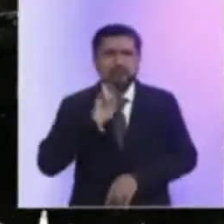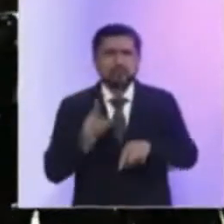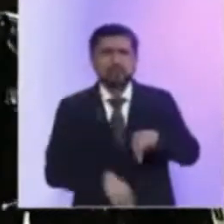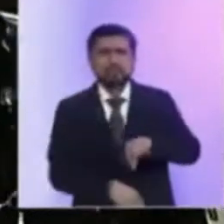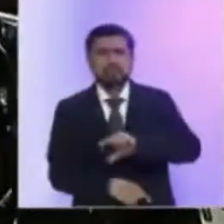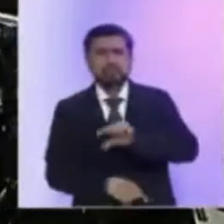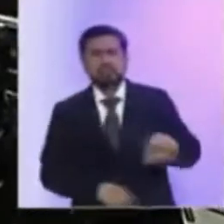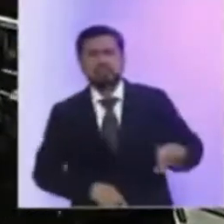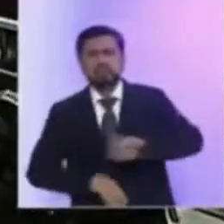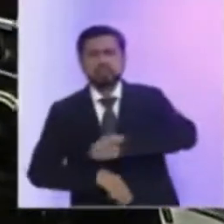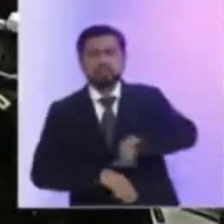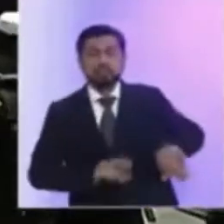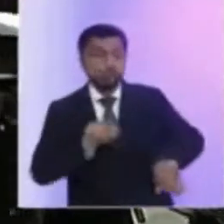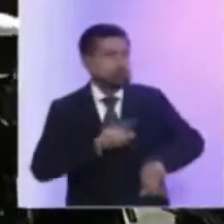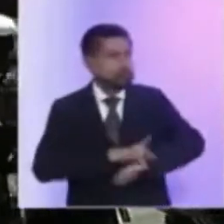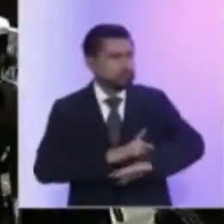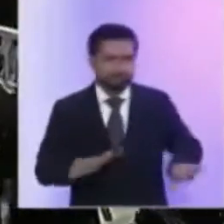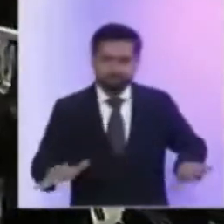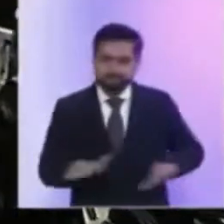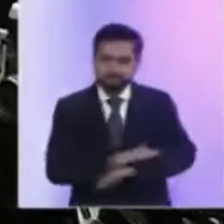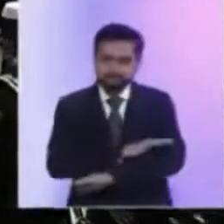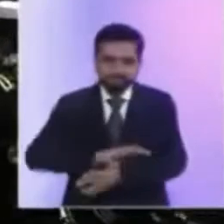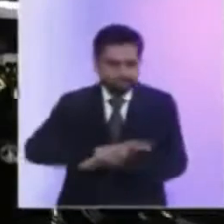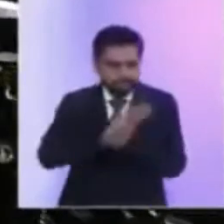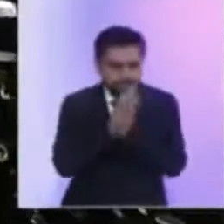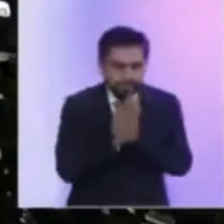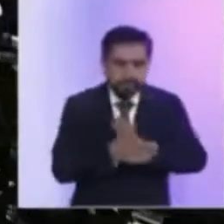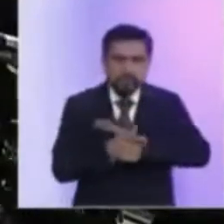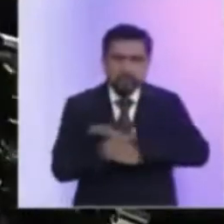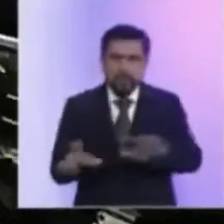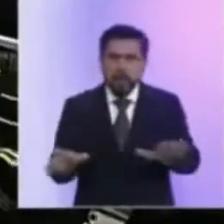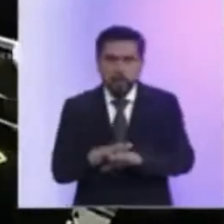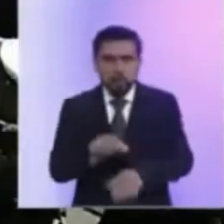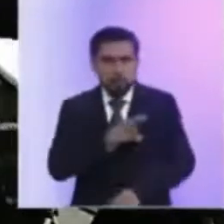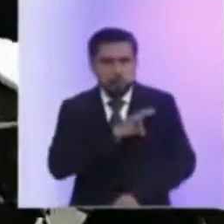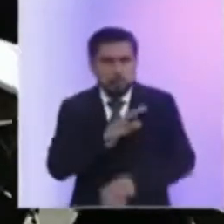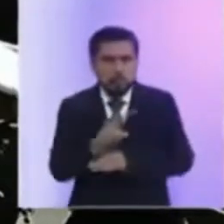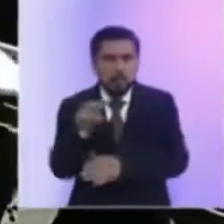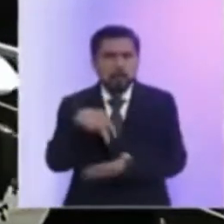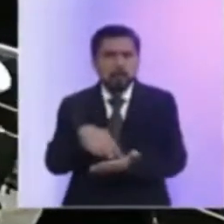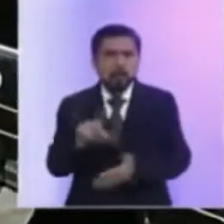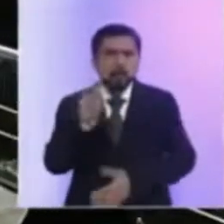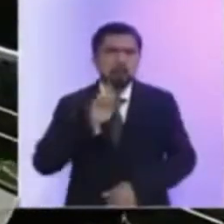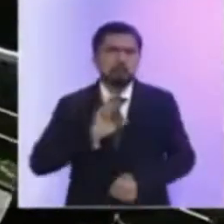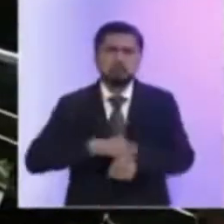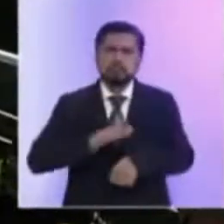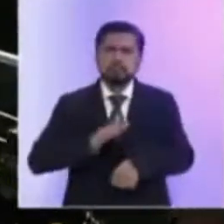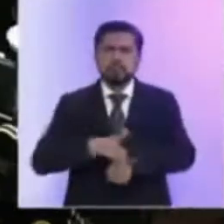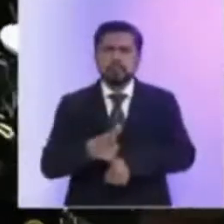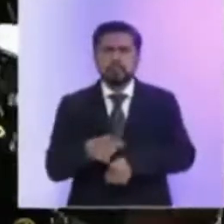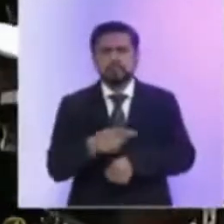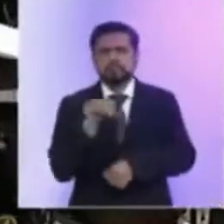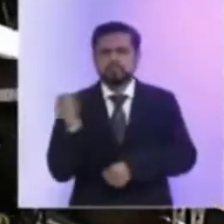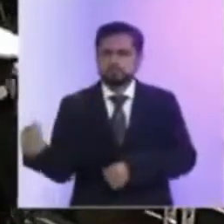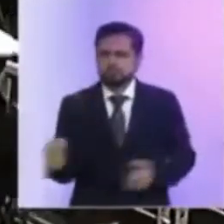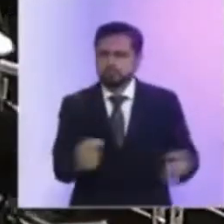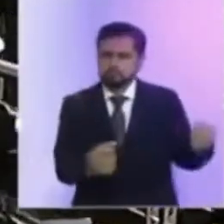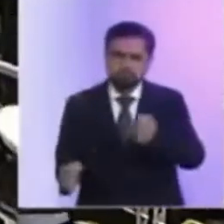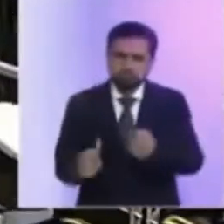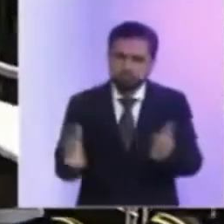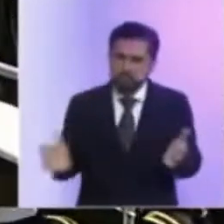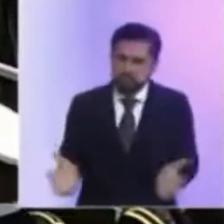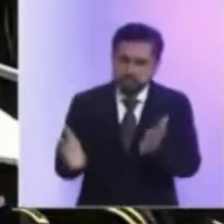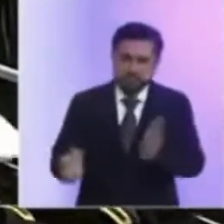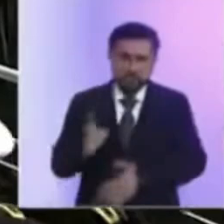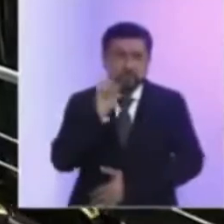una década hubiera sido impensable que en esos lugares, en esos cargos, fueran ocupados por una mujer. Sí, y hoy lo vemos ya